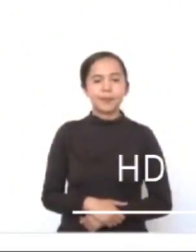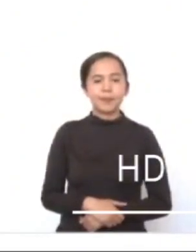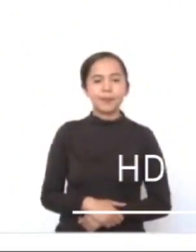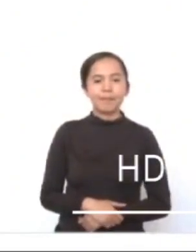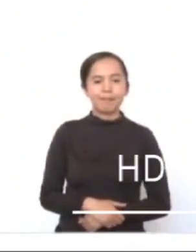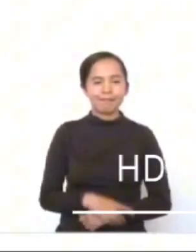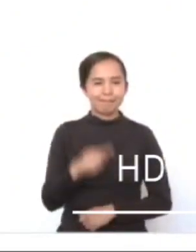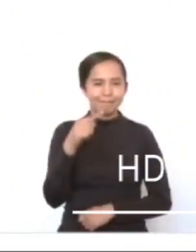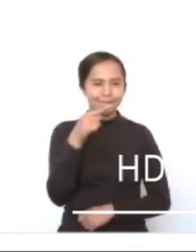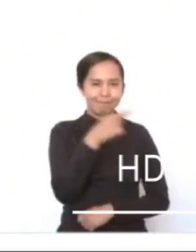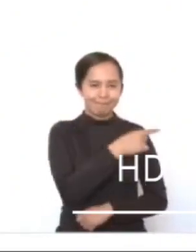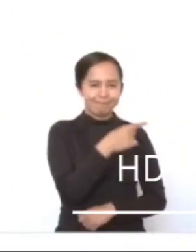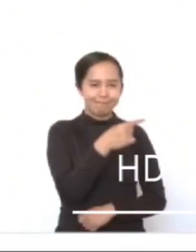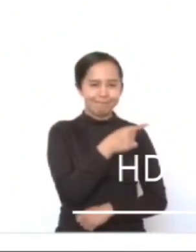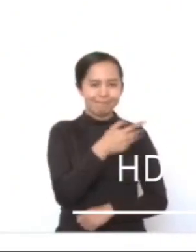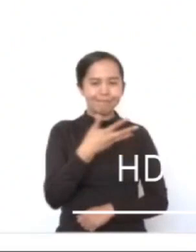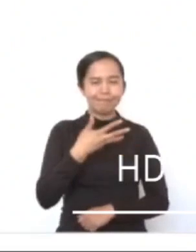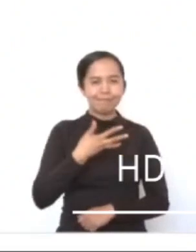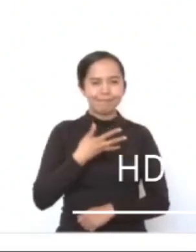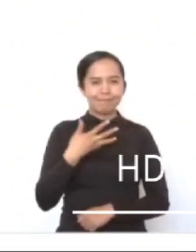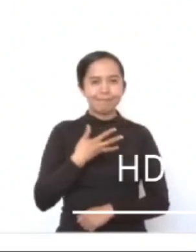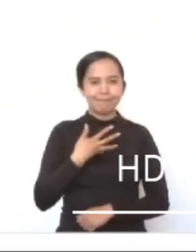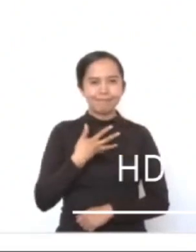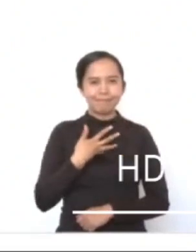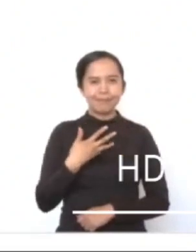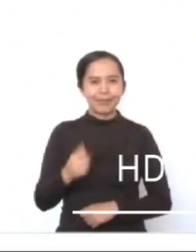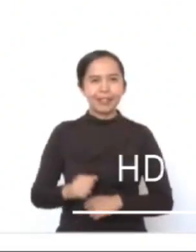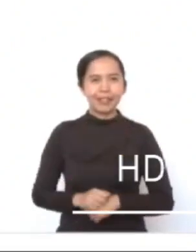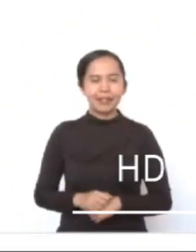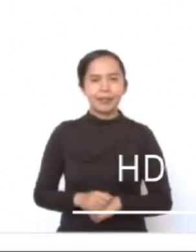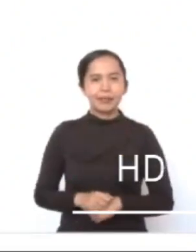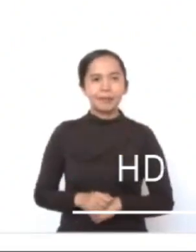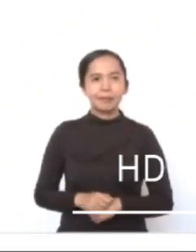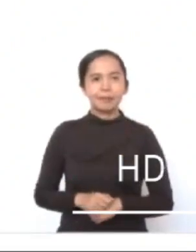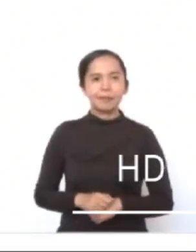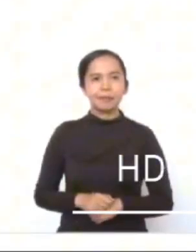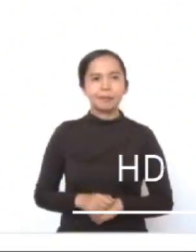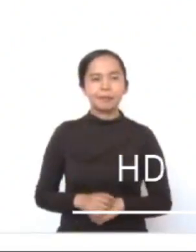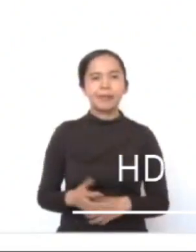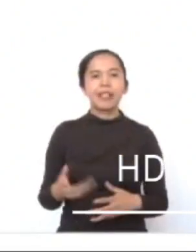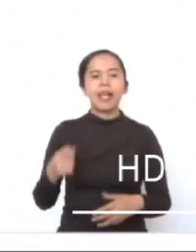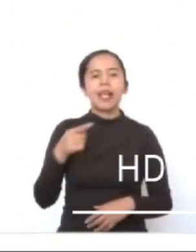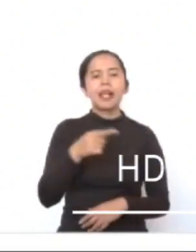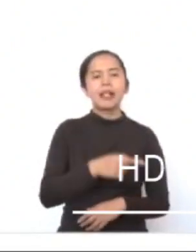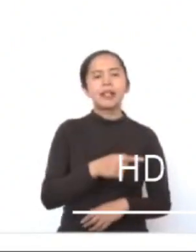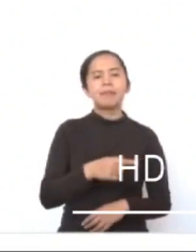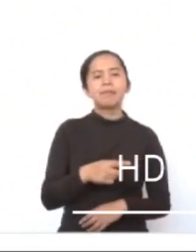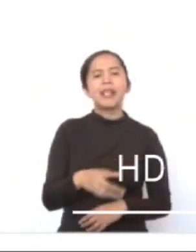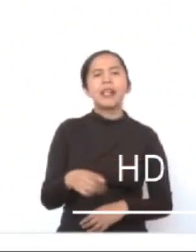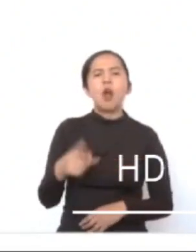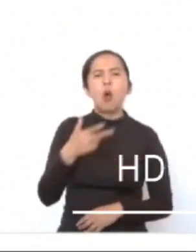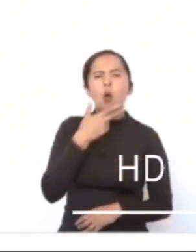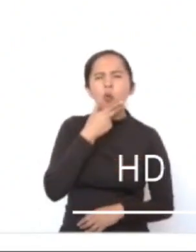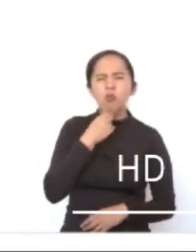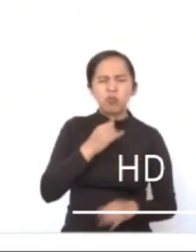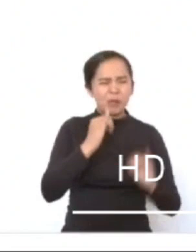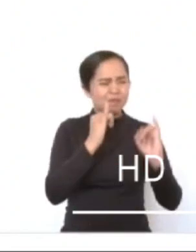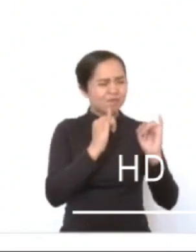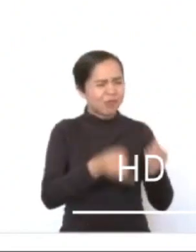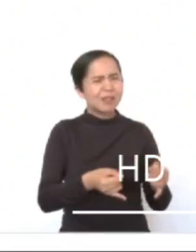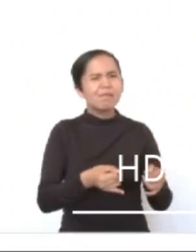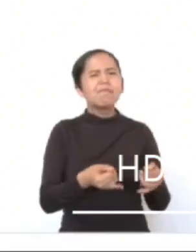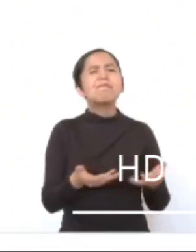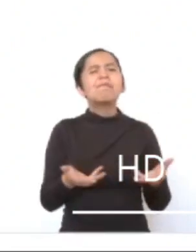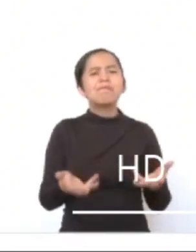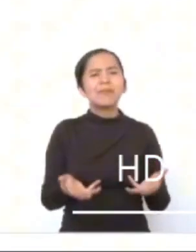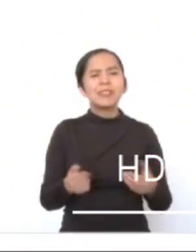Esta es la campaña, se denomina ¿Qué tipo de hombre eres? Y la verdad es que esta presentación es